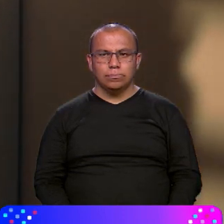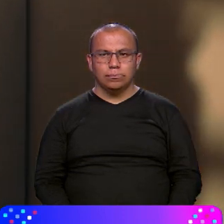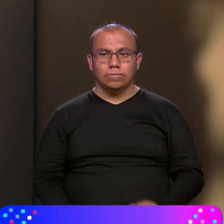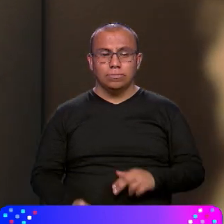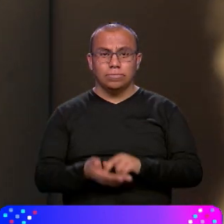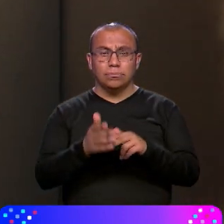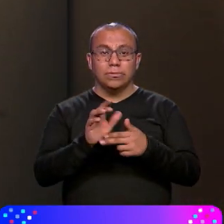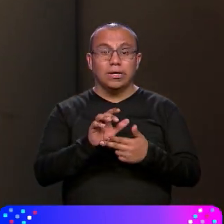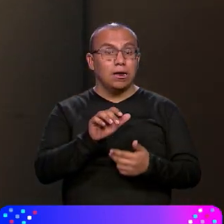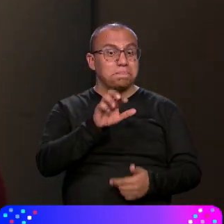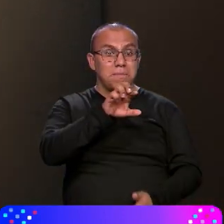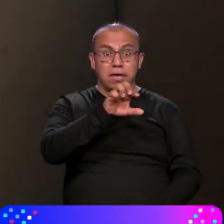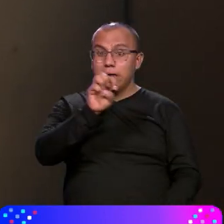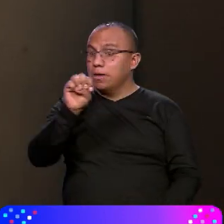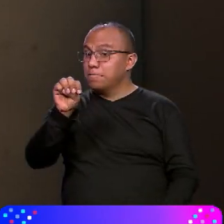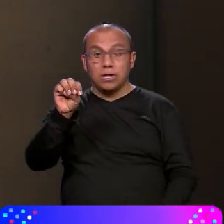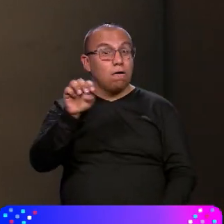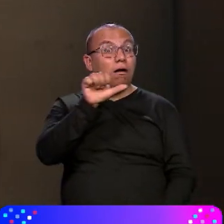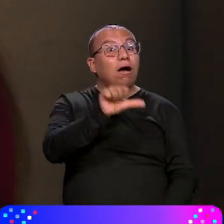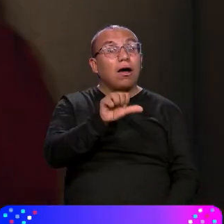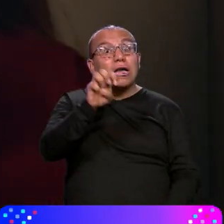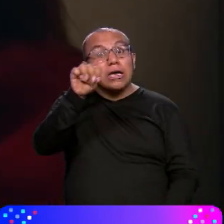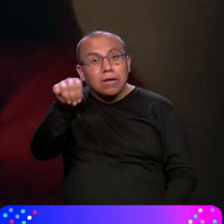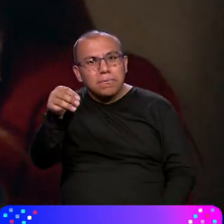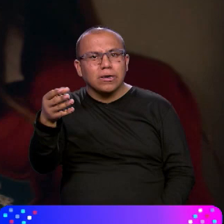Es a.m.